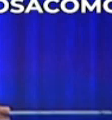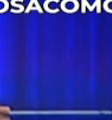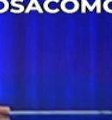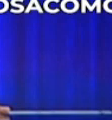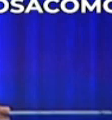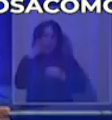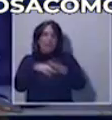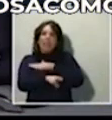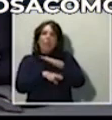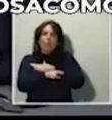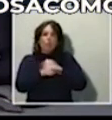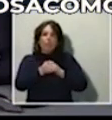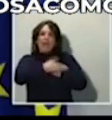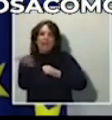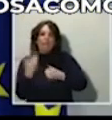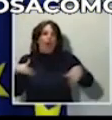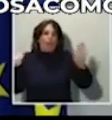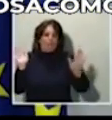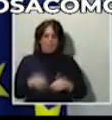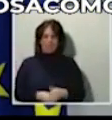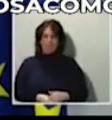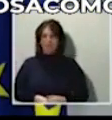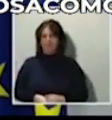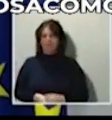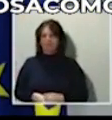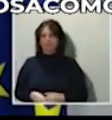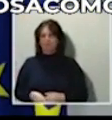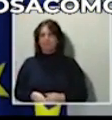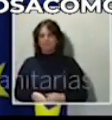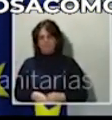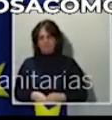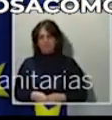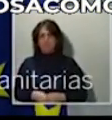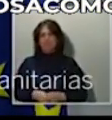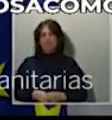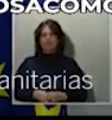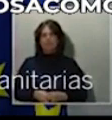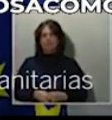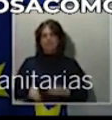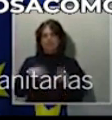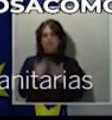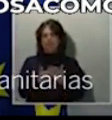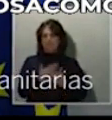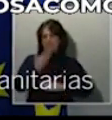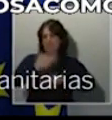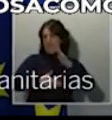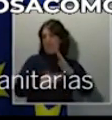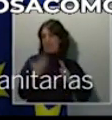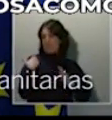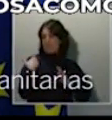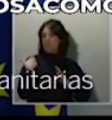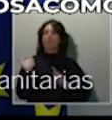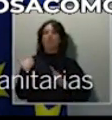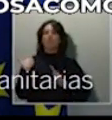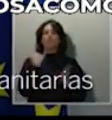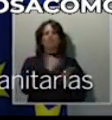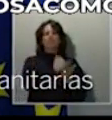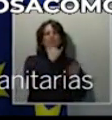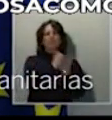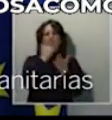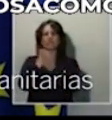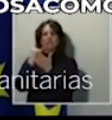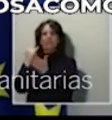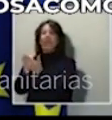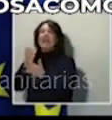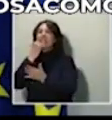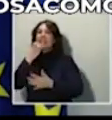internacional. Durante todo este periodo, hasta ayer, se estaban haciendo pruebas a todos aquellos que presentaban sintomatología,